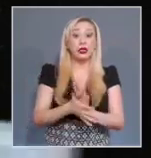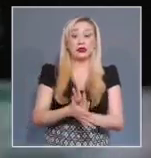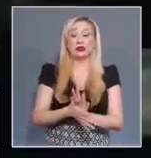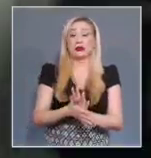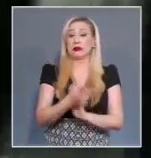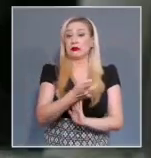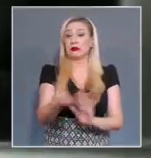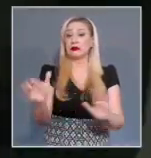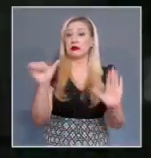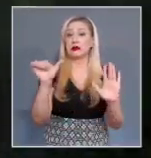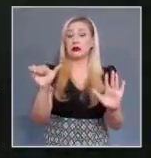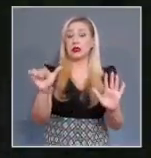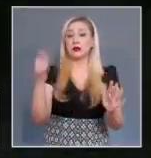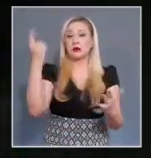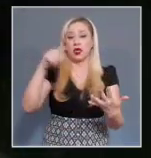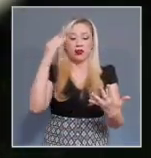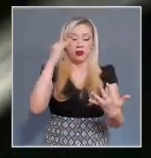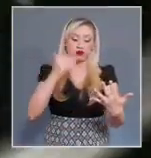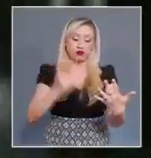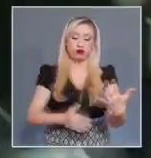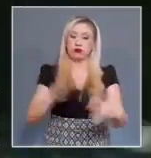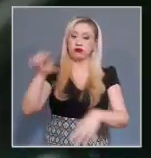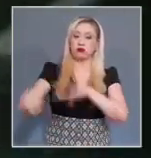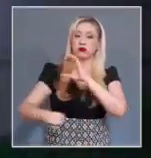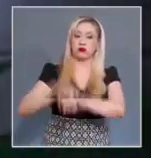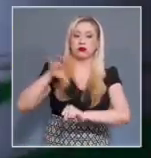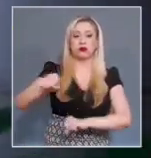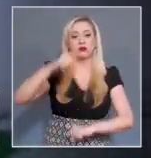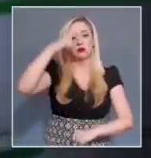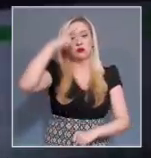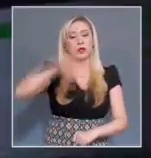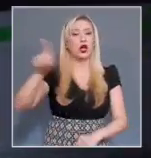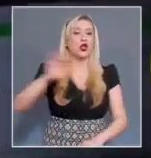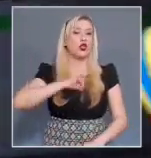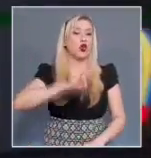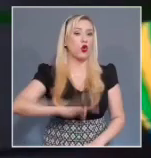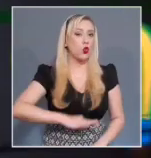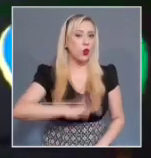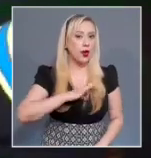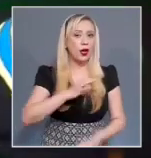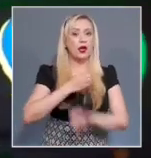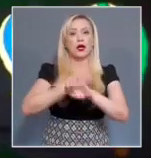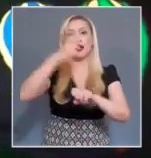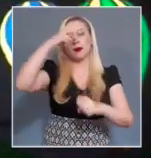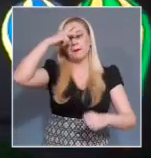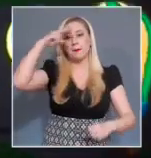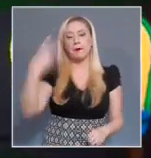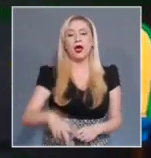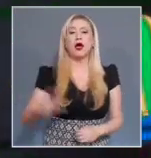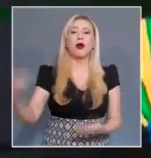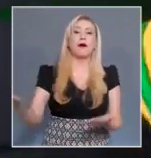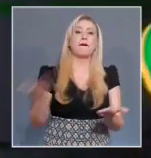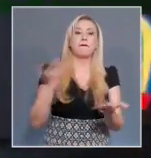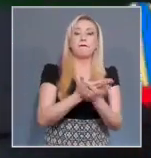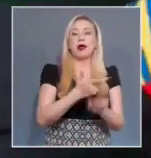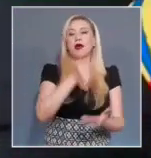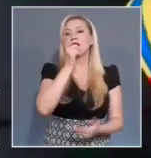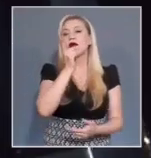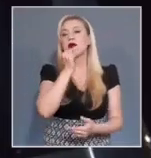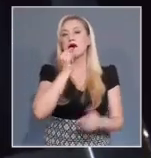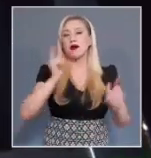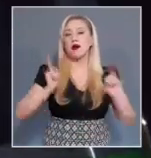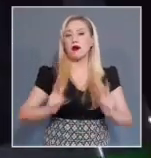de Distrito en procesos penales federales de Toluca, Estado de México, a petición de la Fiscalía General de la República.